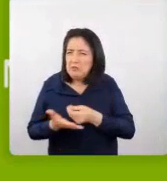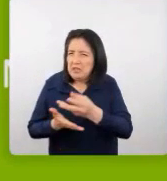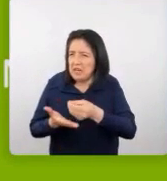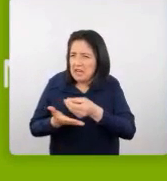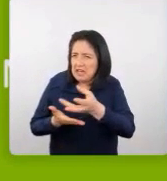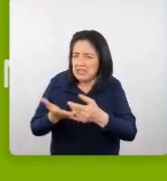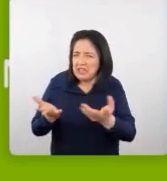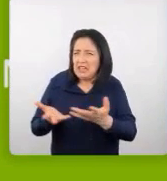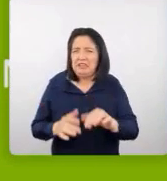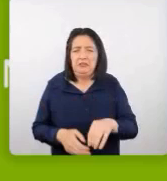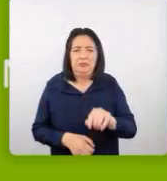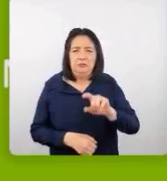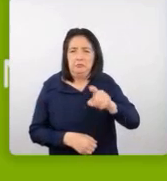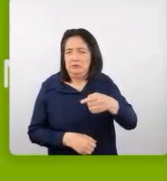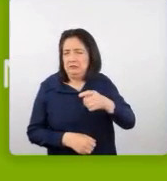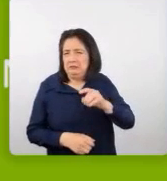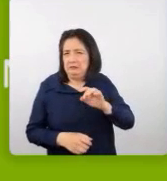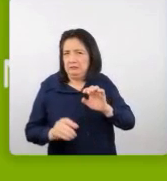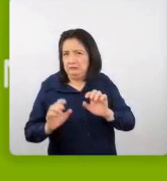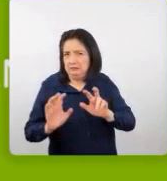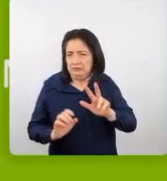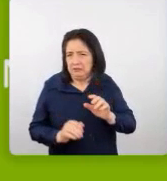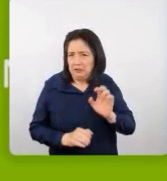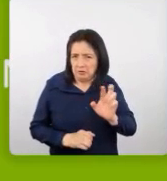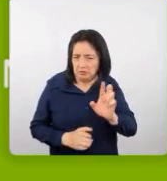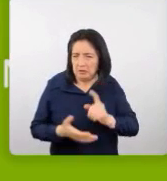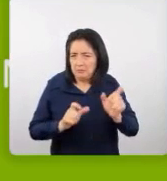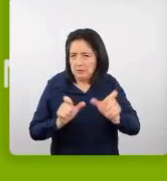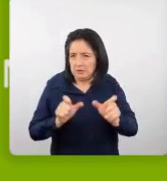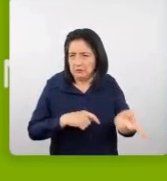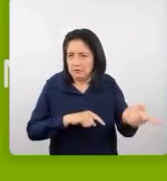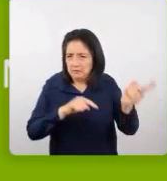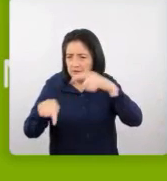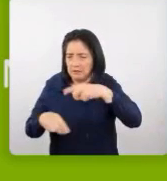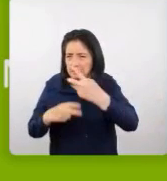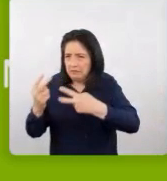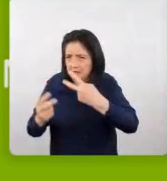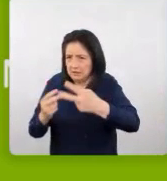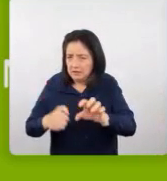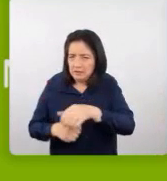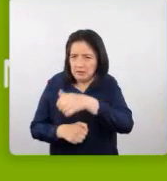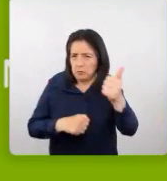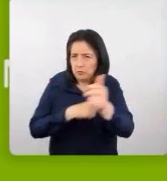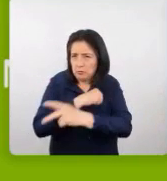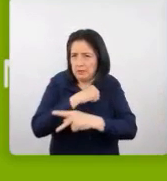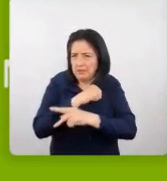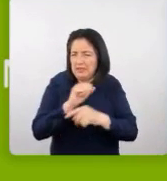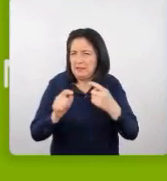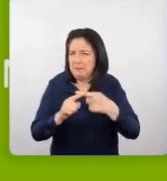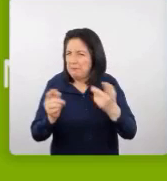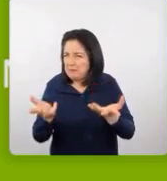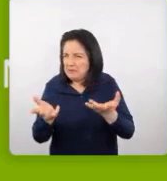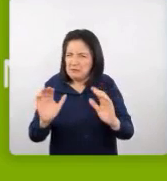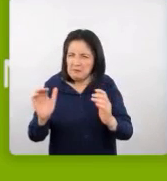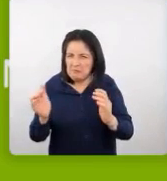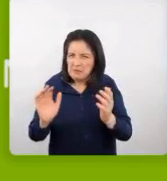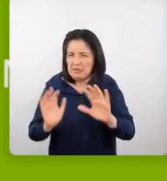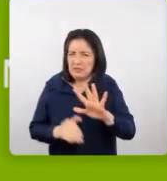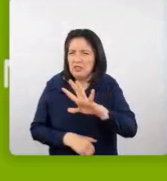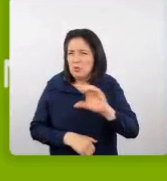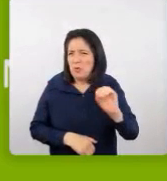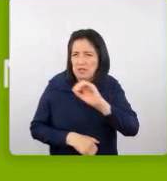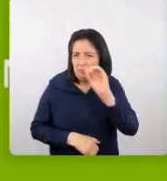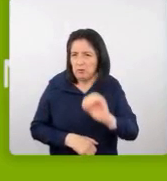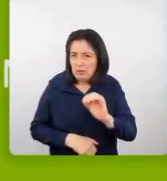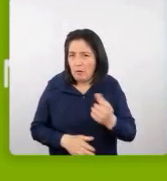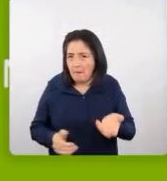era $1.013, ¿sí? Entre aquellas personas que venían a visitar el Perú desde otros destinos. Pero en este caso es casi el 50%